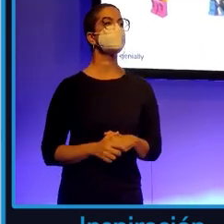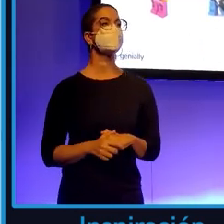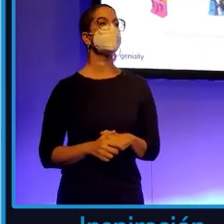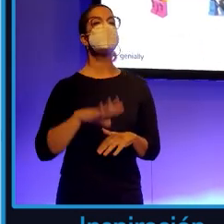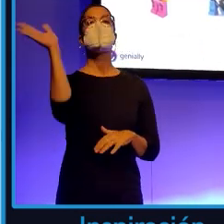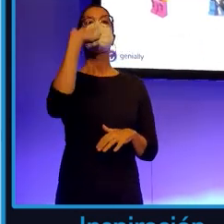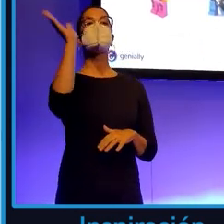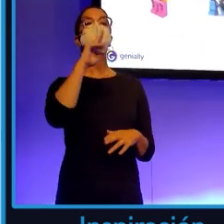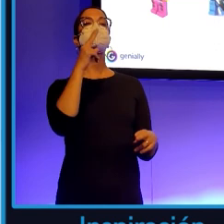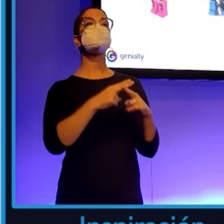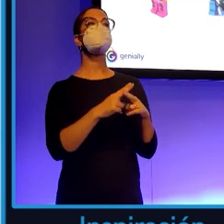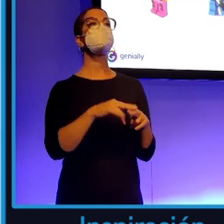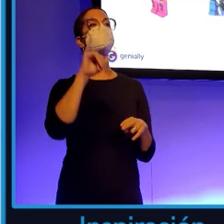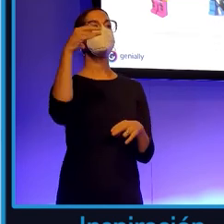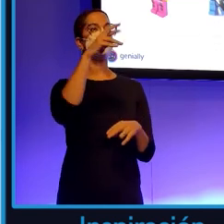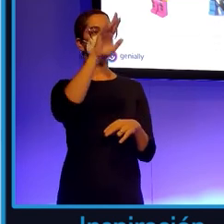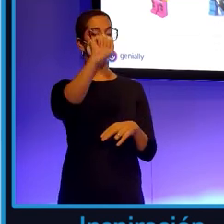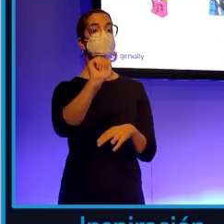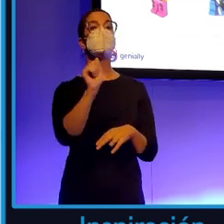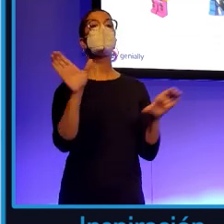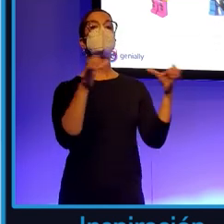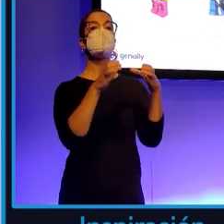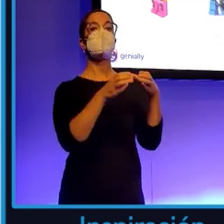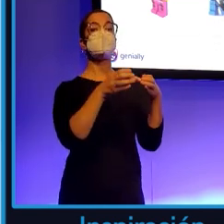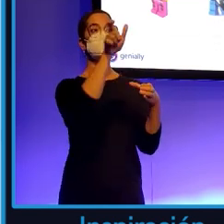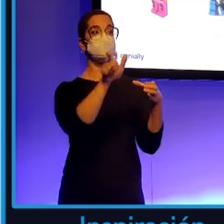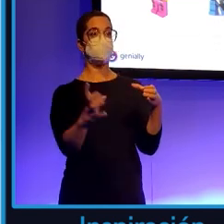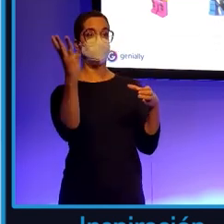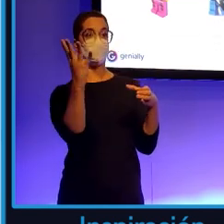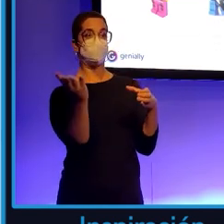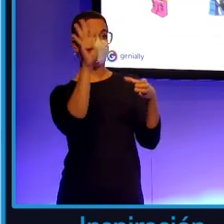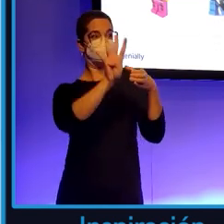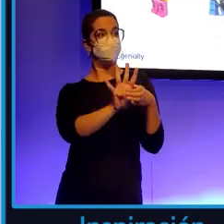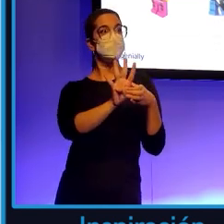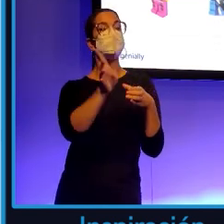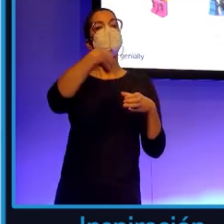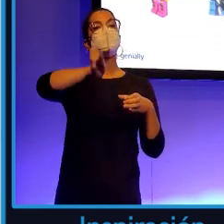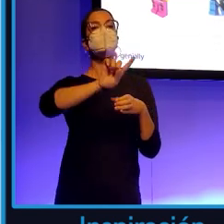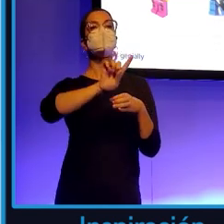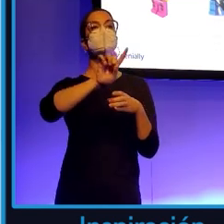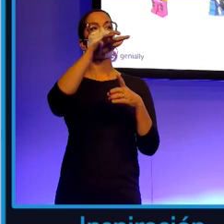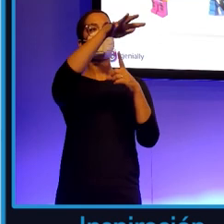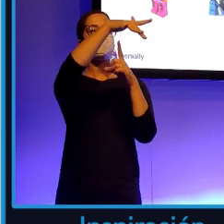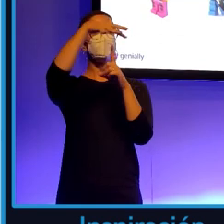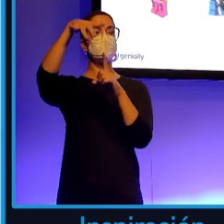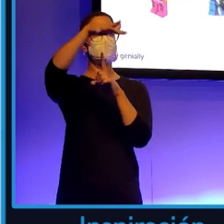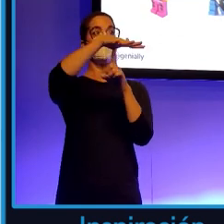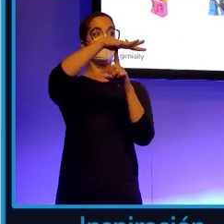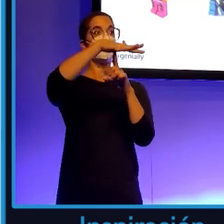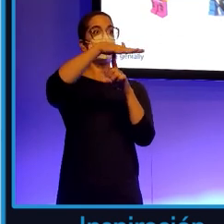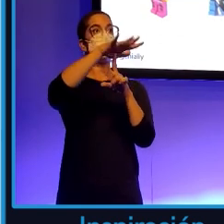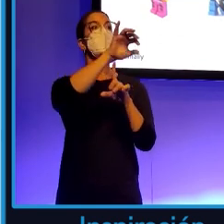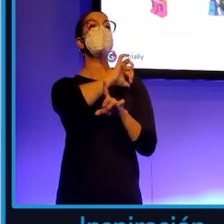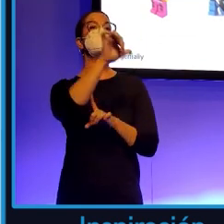hola me llamo ibra y son un grupo de cuatro personas que hemos creado un helicóptero electrónico autónomo